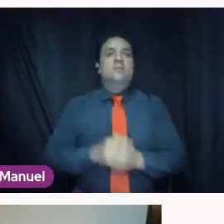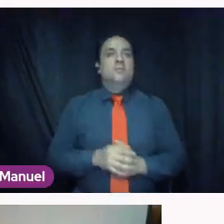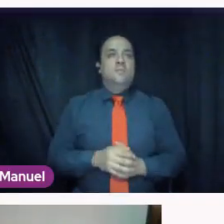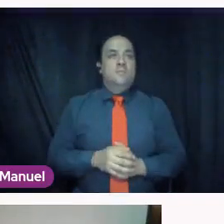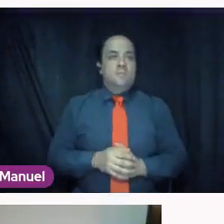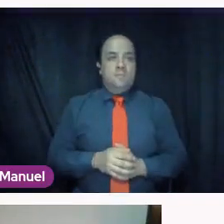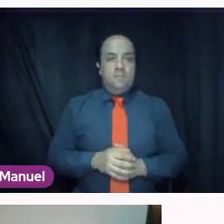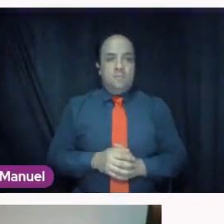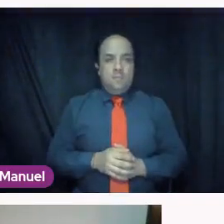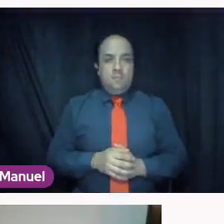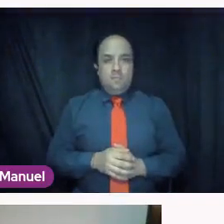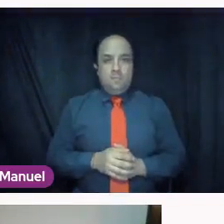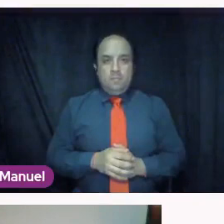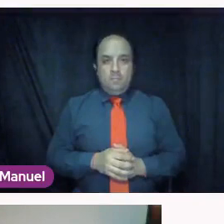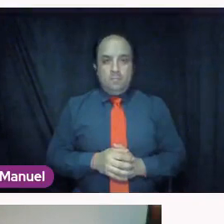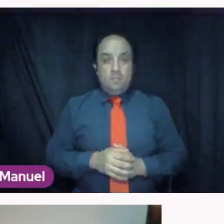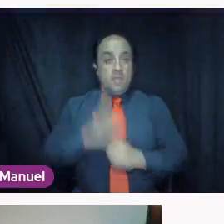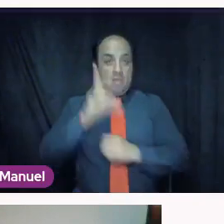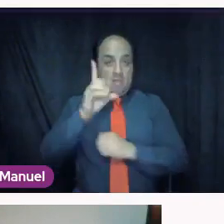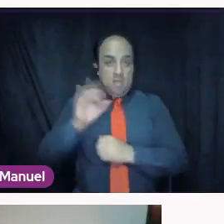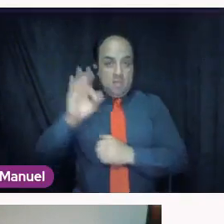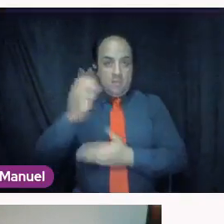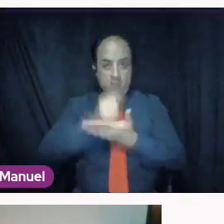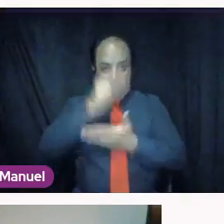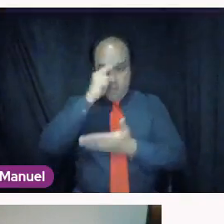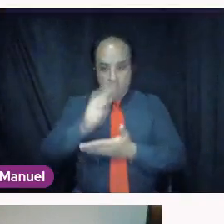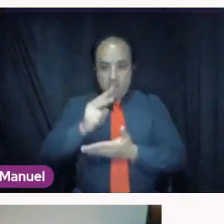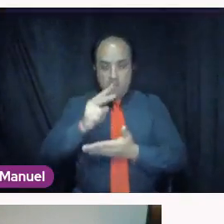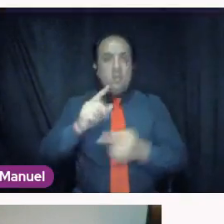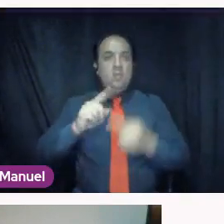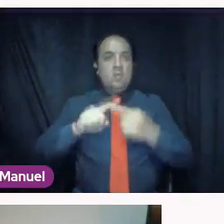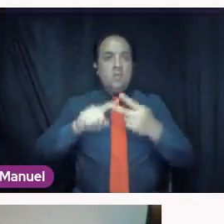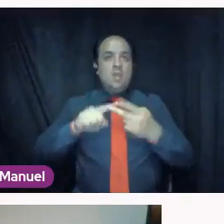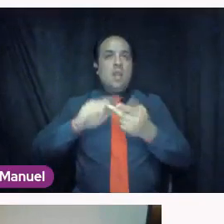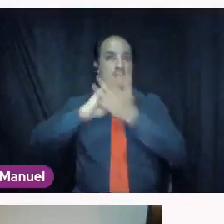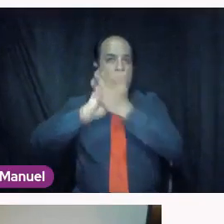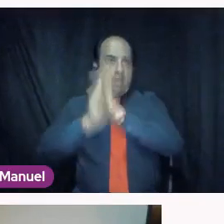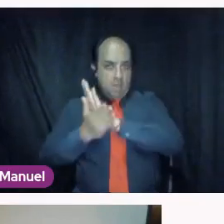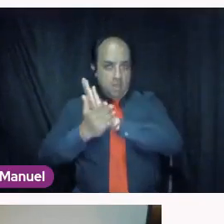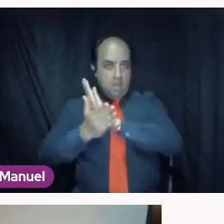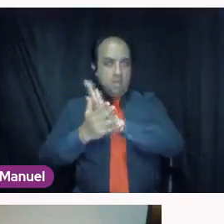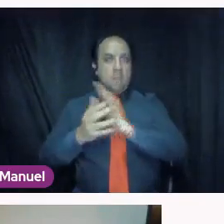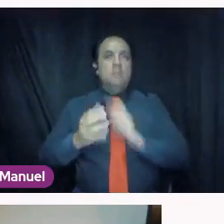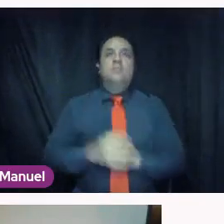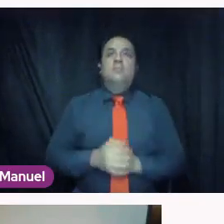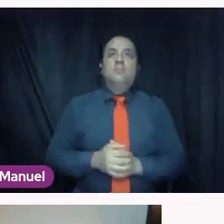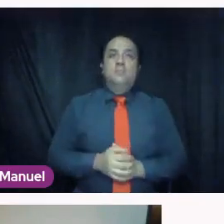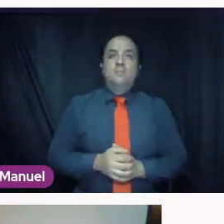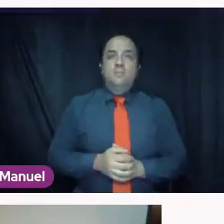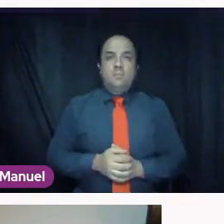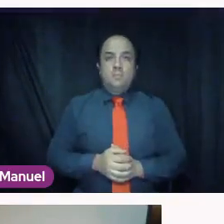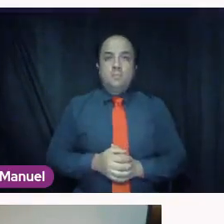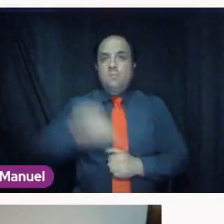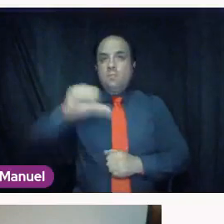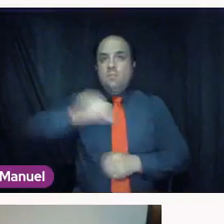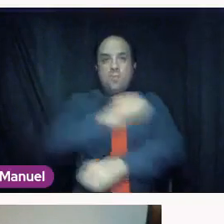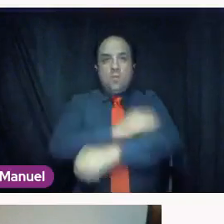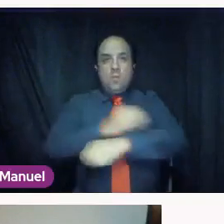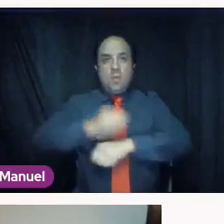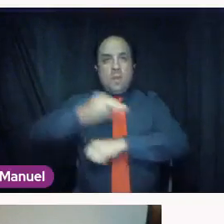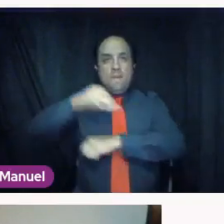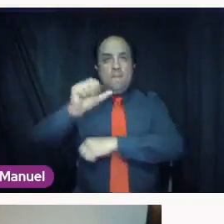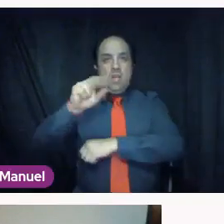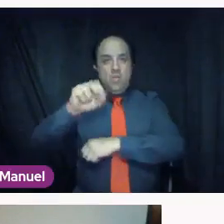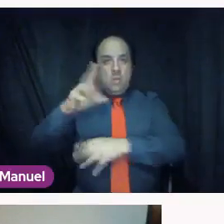ya que a través del DIF Ciudad de México, a través de la Academia de Lengua de Señas Mexicana, hoy nos acompaña Manuel